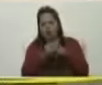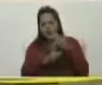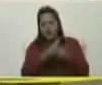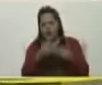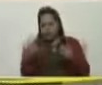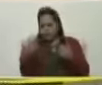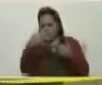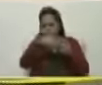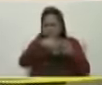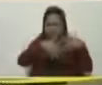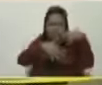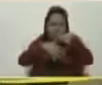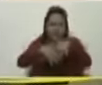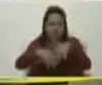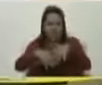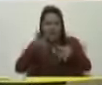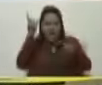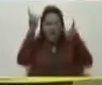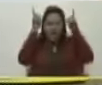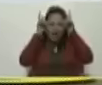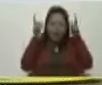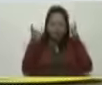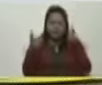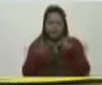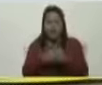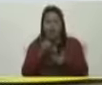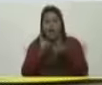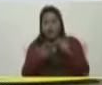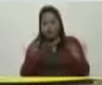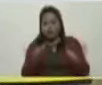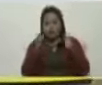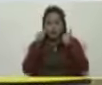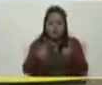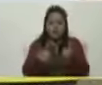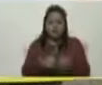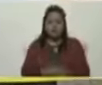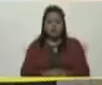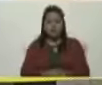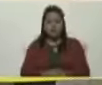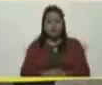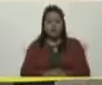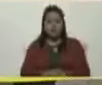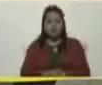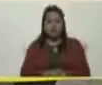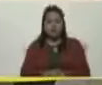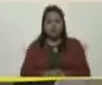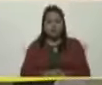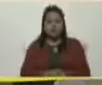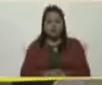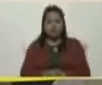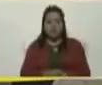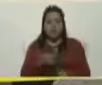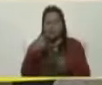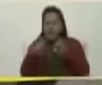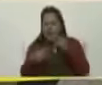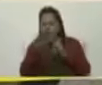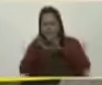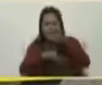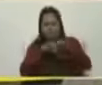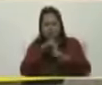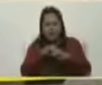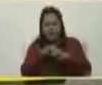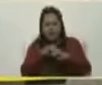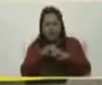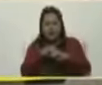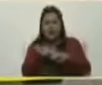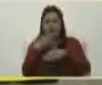Brahman, inclusive tienen algo que han empezado a cruzar con algo con Cenepol, tratando de buscar un